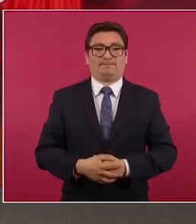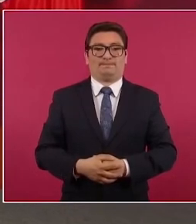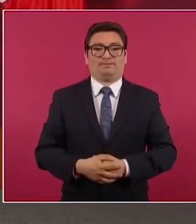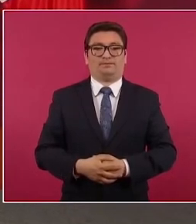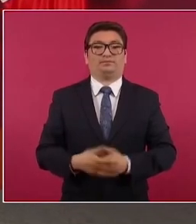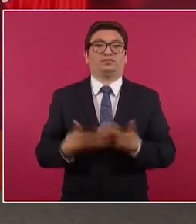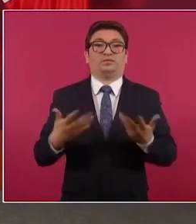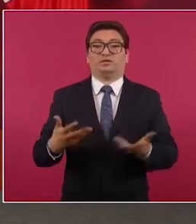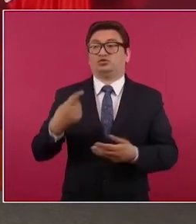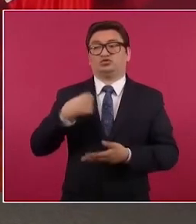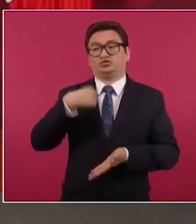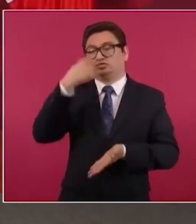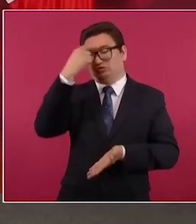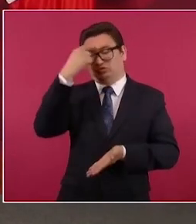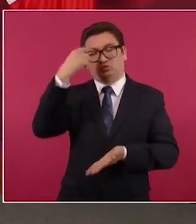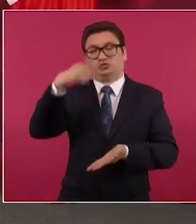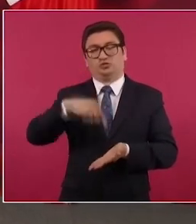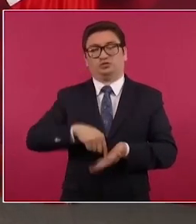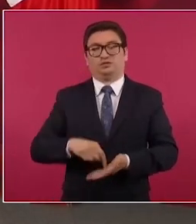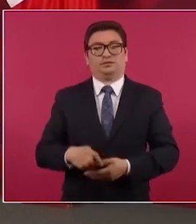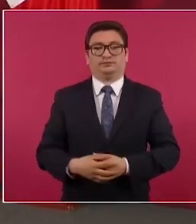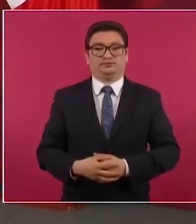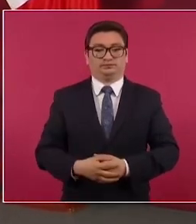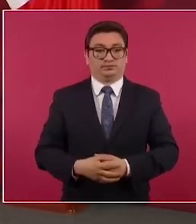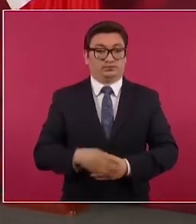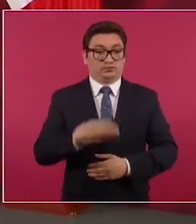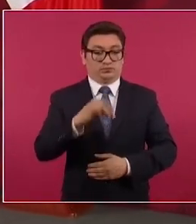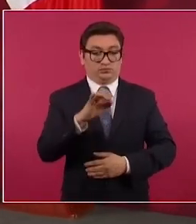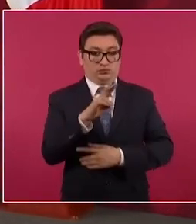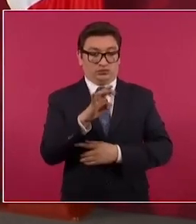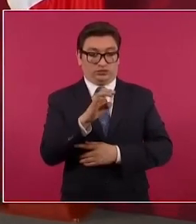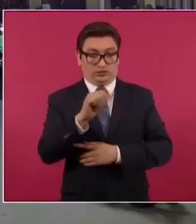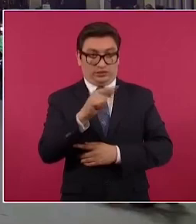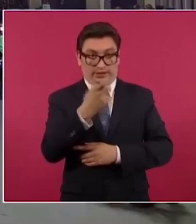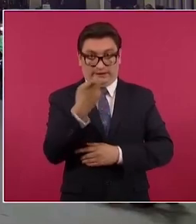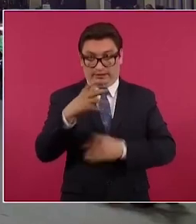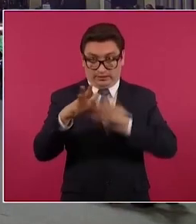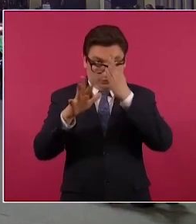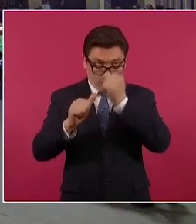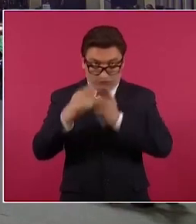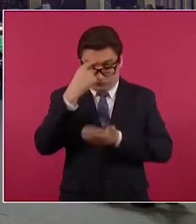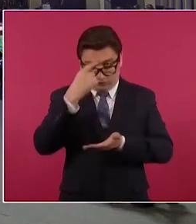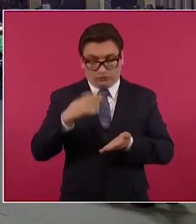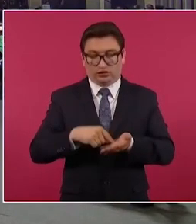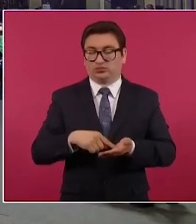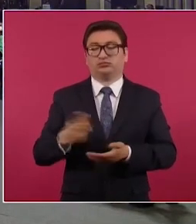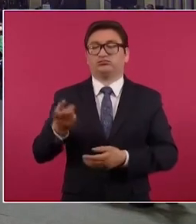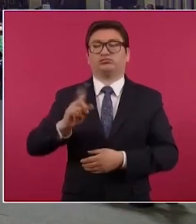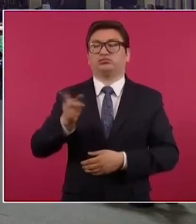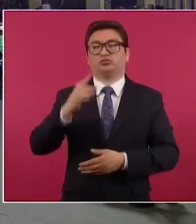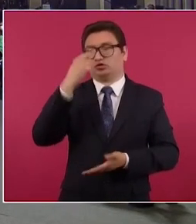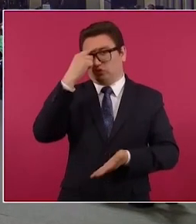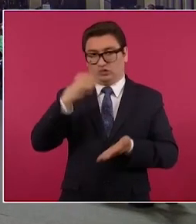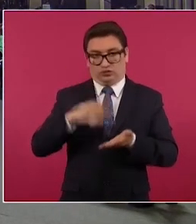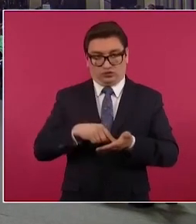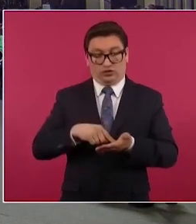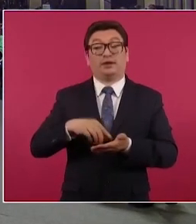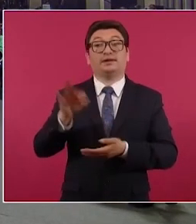O sea, no lo creo. ¿No cree que Monreal haya hecho ese pacto? No creo, y además, si lo